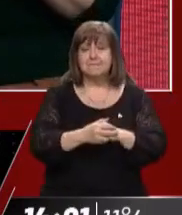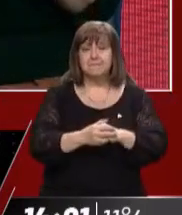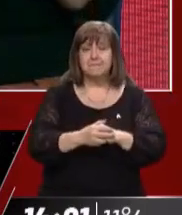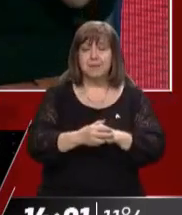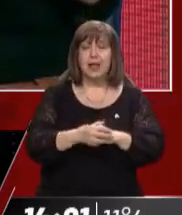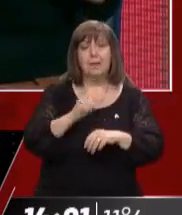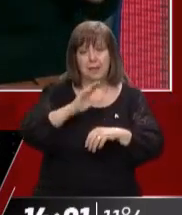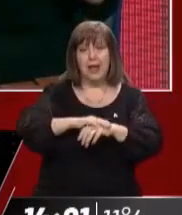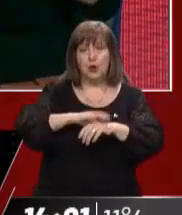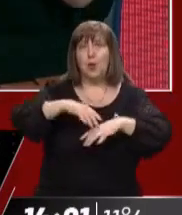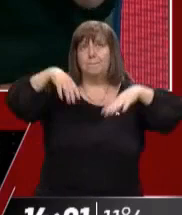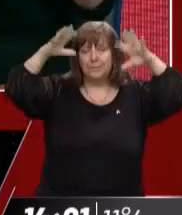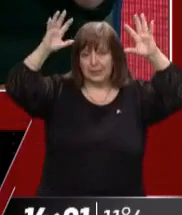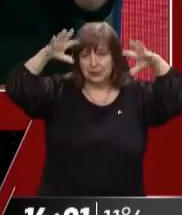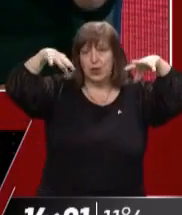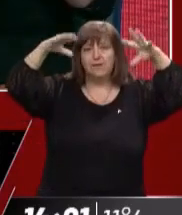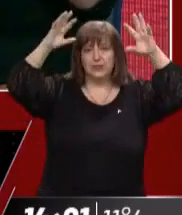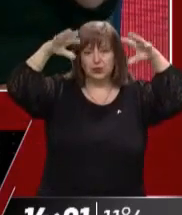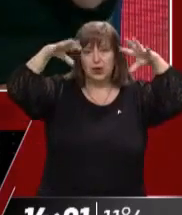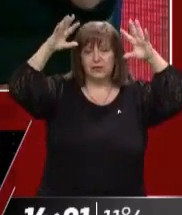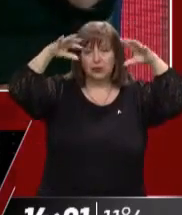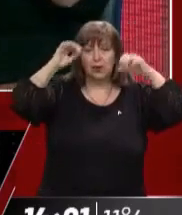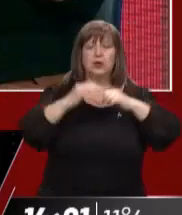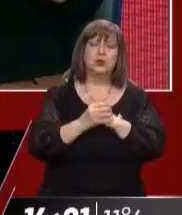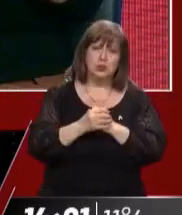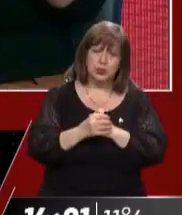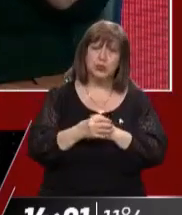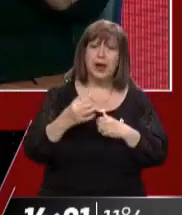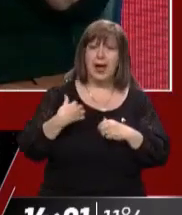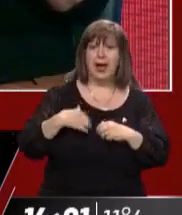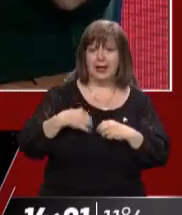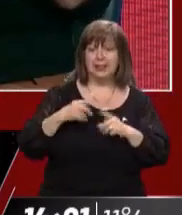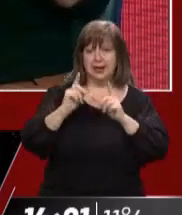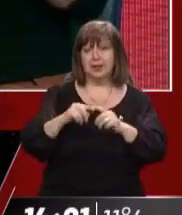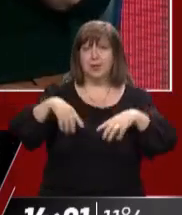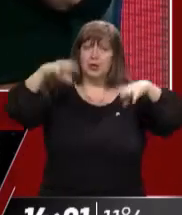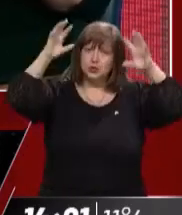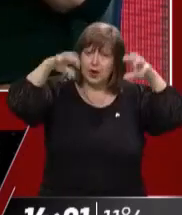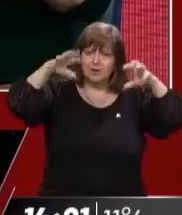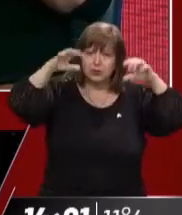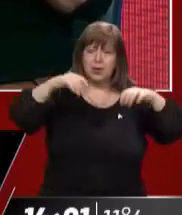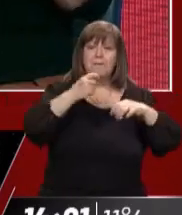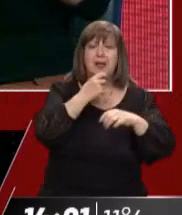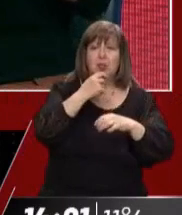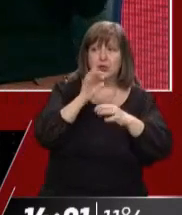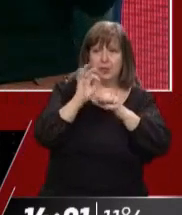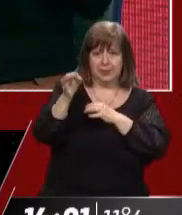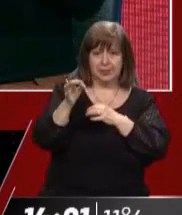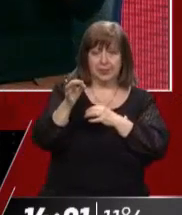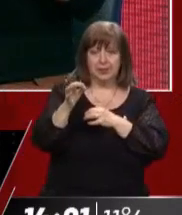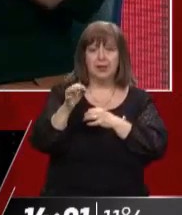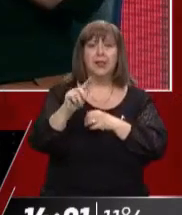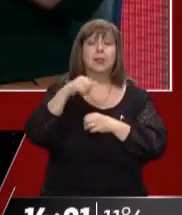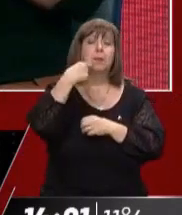bien el mismo temporal que ha afectado a los dos lados de la Cordillera pero en un rato se lo vamos a preguntar a Mariano García que es nuestro meteorólogo para